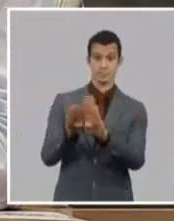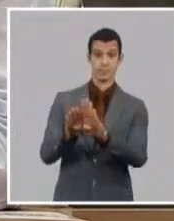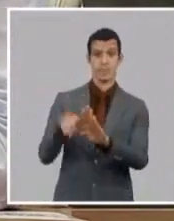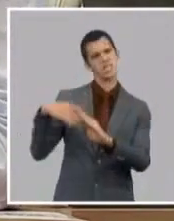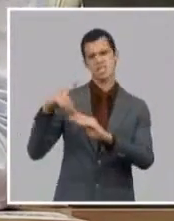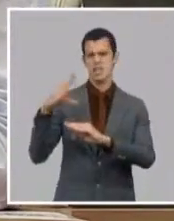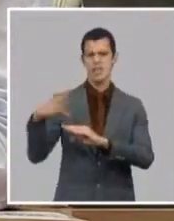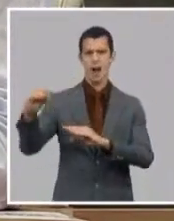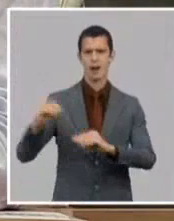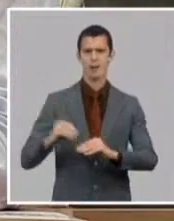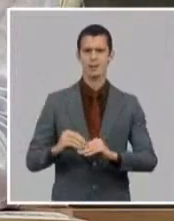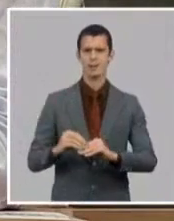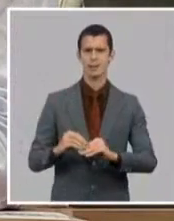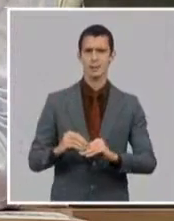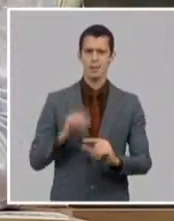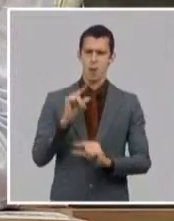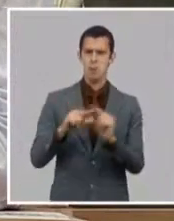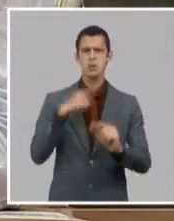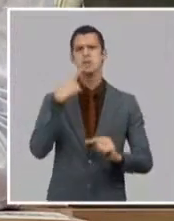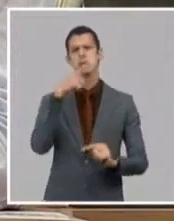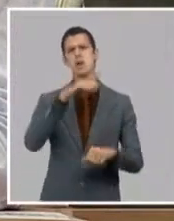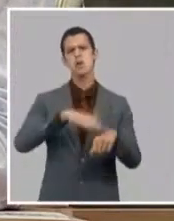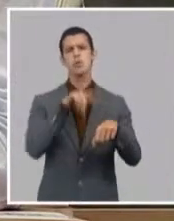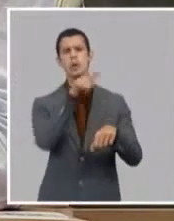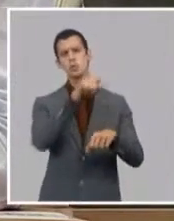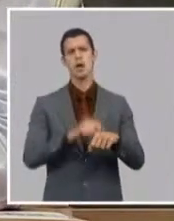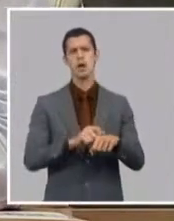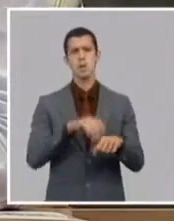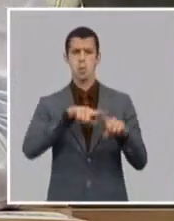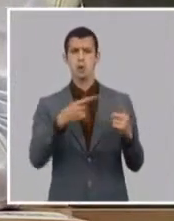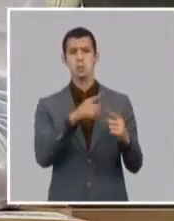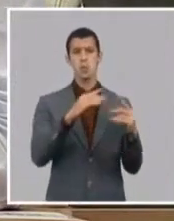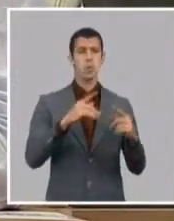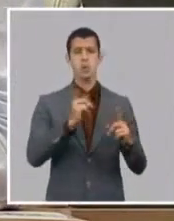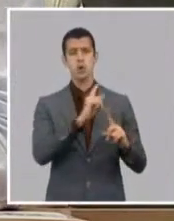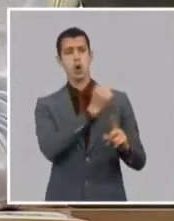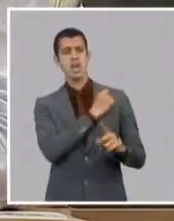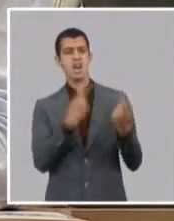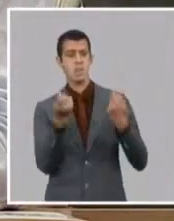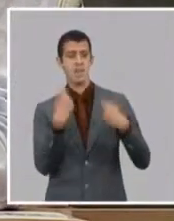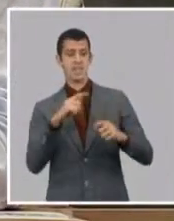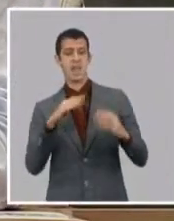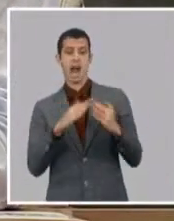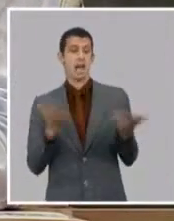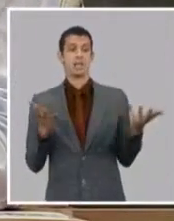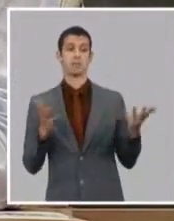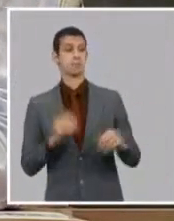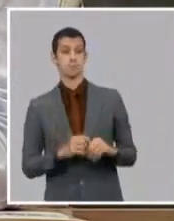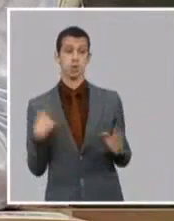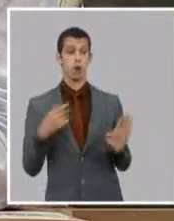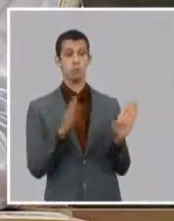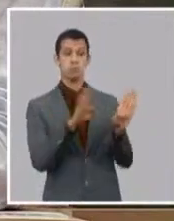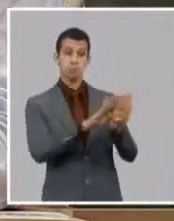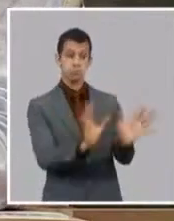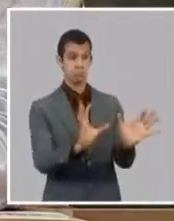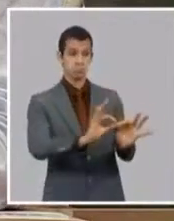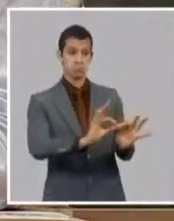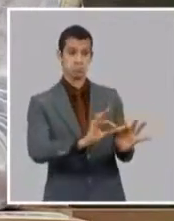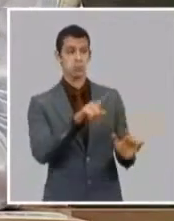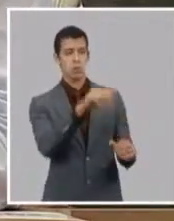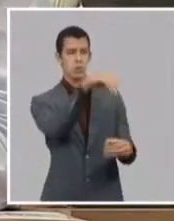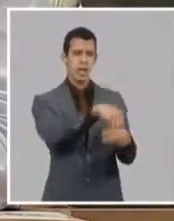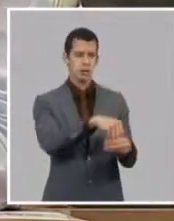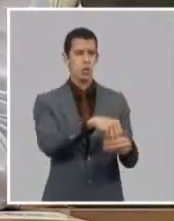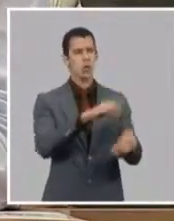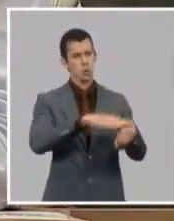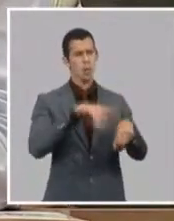hago sufrir a mi familia. Y entonces van a comenzar a decir que el gobierno de mi casa está en crisis y que los vecinos tendrán permiso para